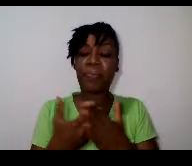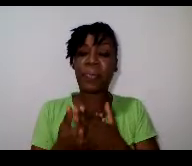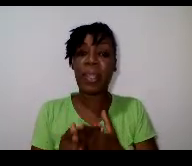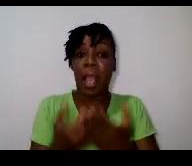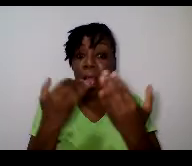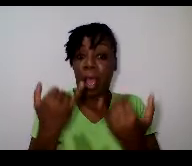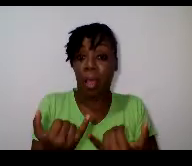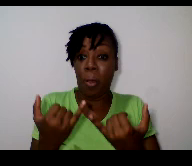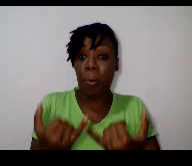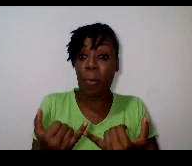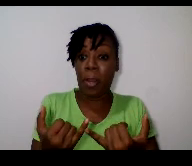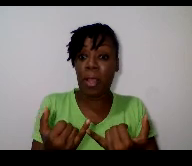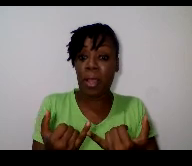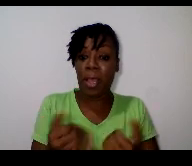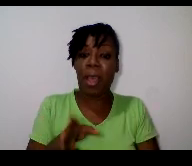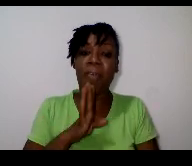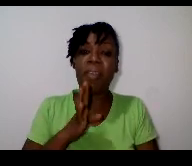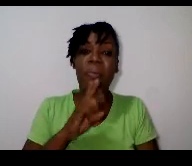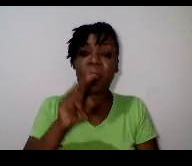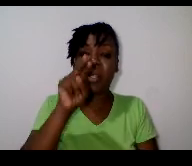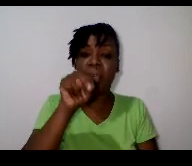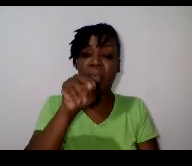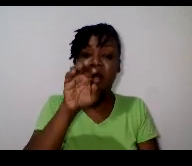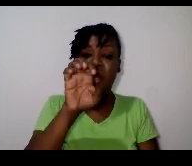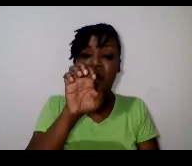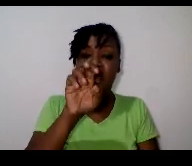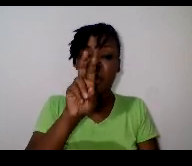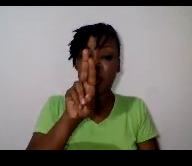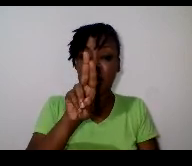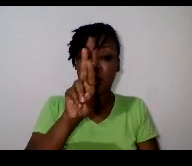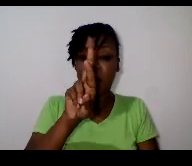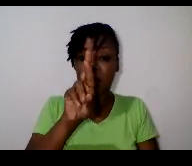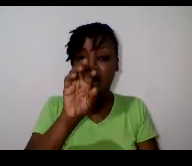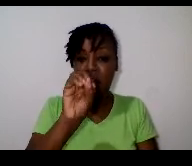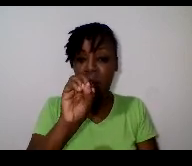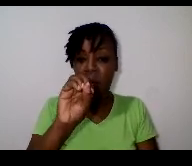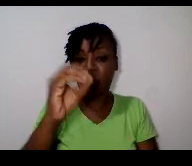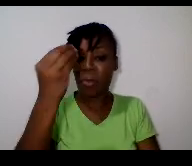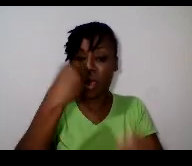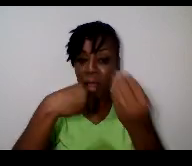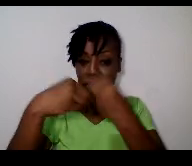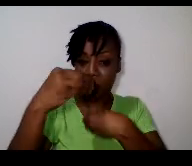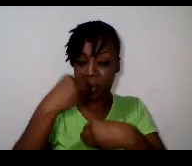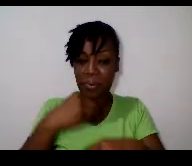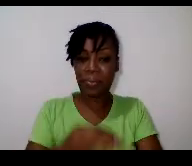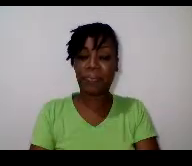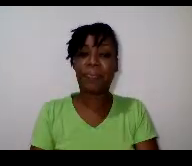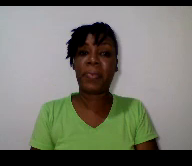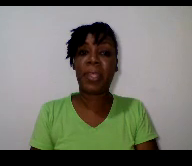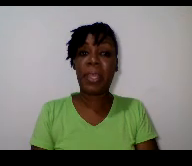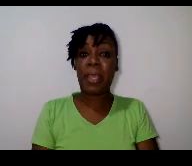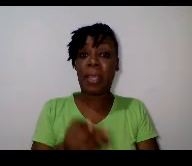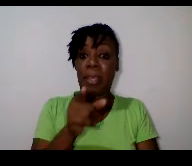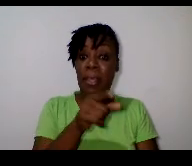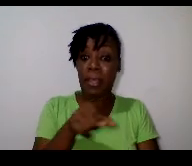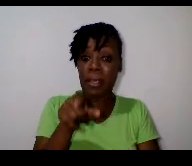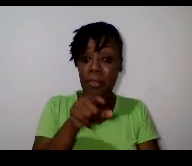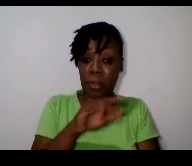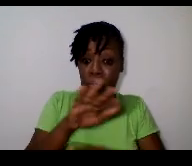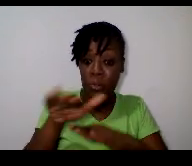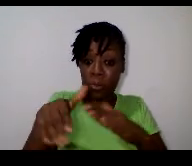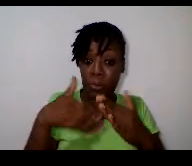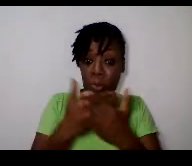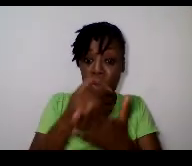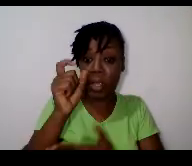hablando sobre neuroalimentos, y estos son alimentos para las neuronas. Son de todos los alimentos que deben de consumir los